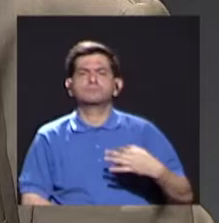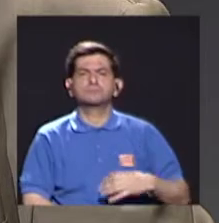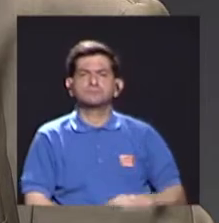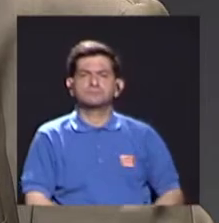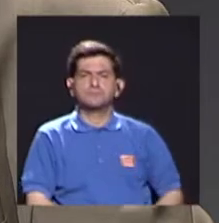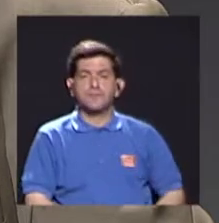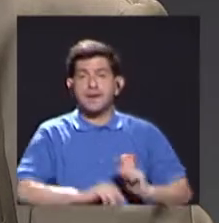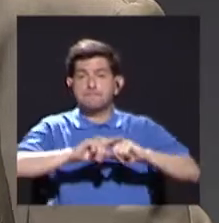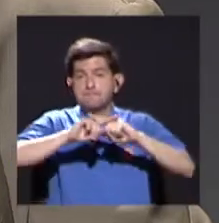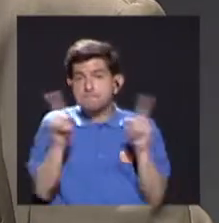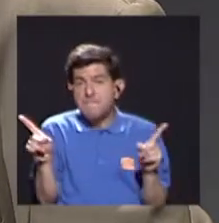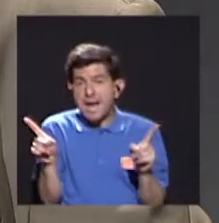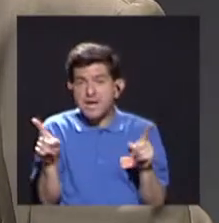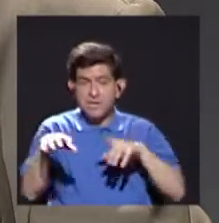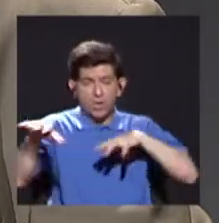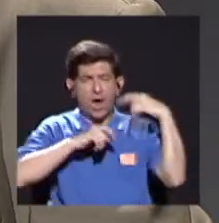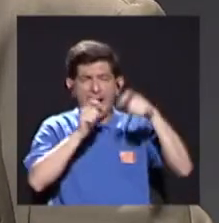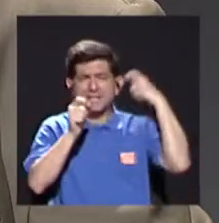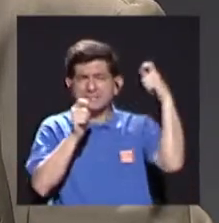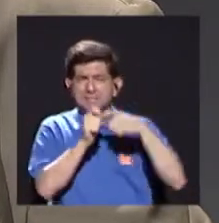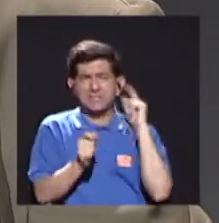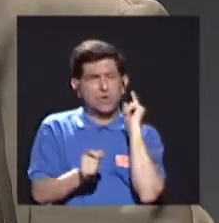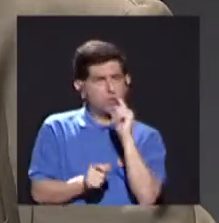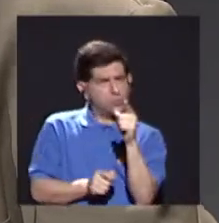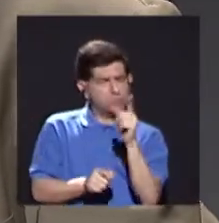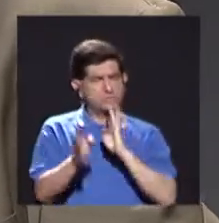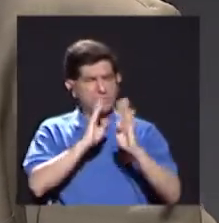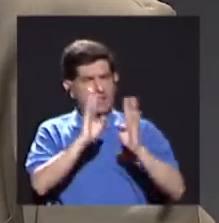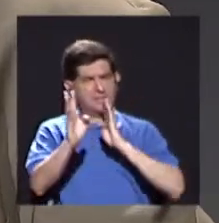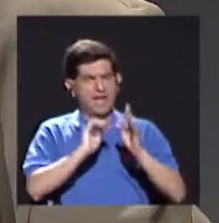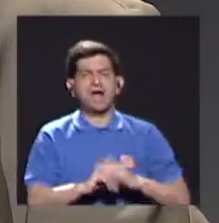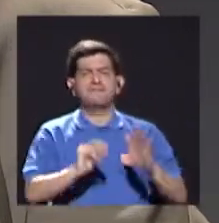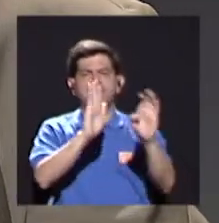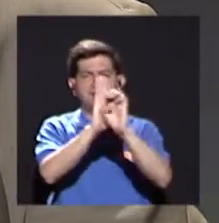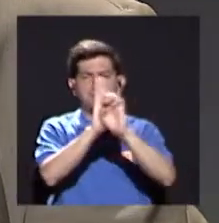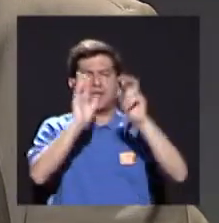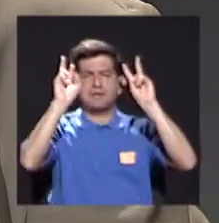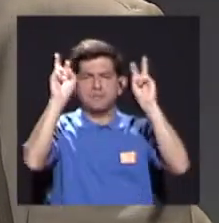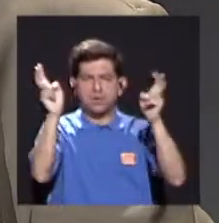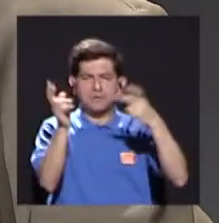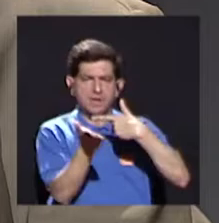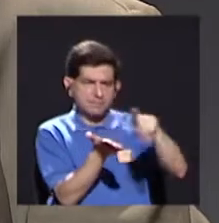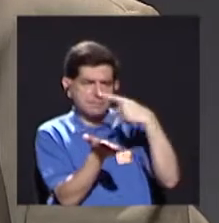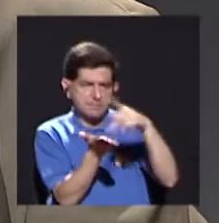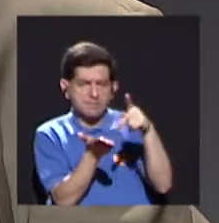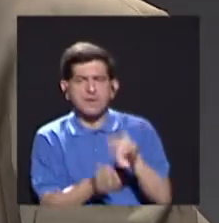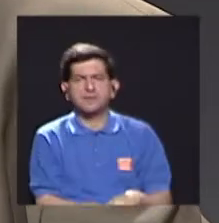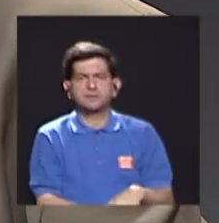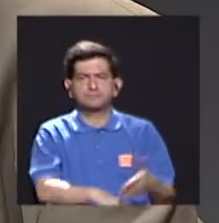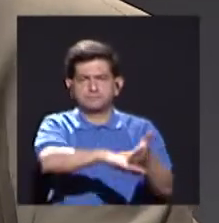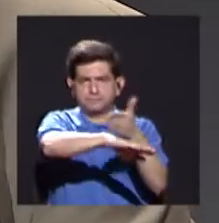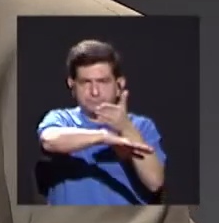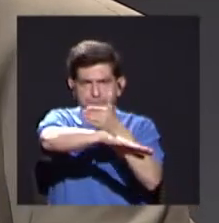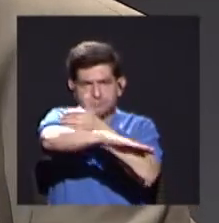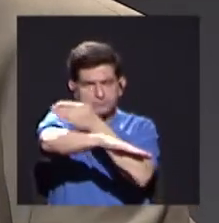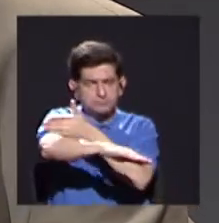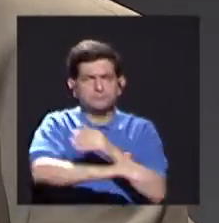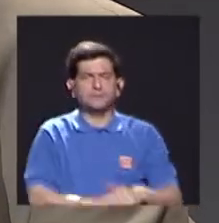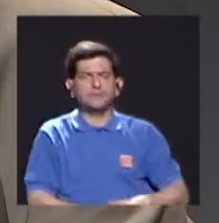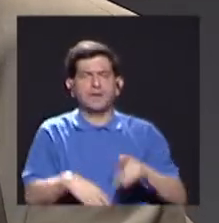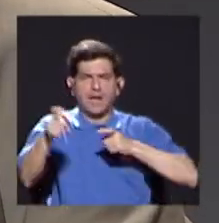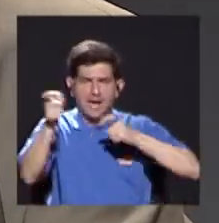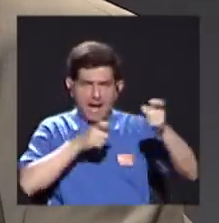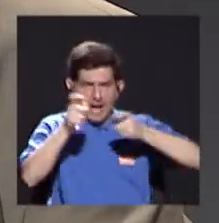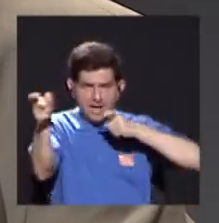pero qué acciones concretas digamos cuando ustedes estamos hablando de por ejemplo en el tema de los salarios de mejorar en el